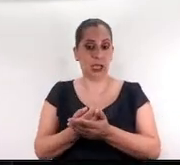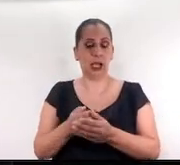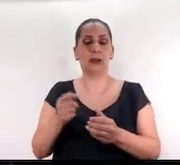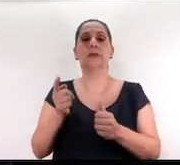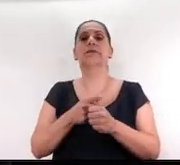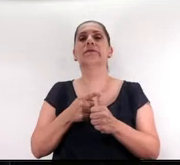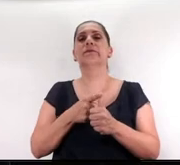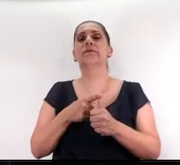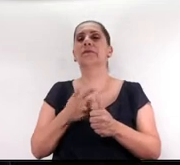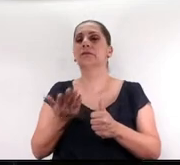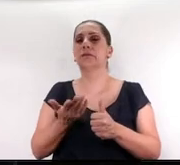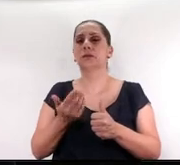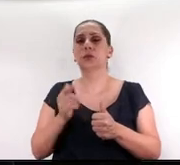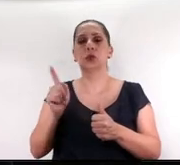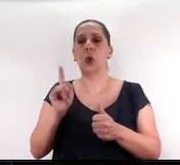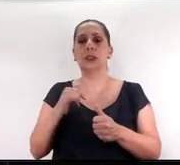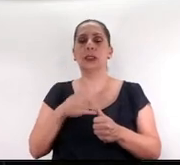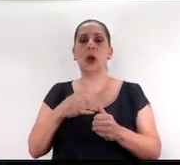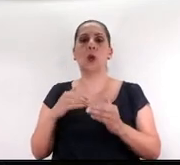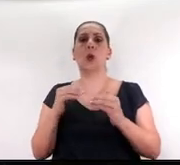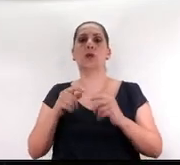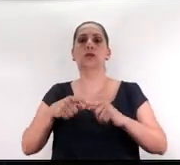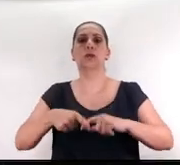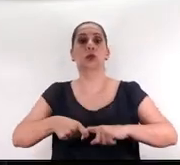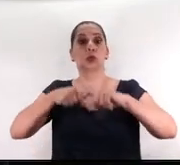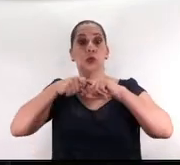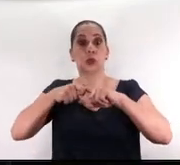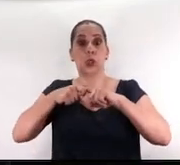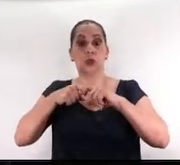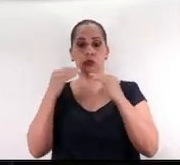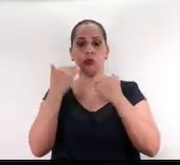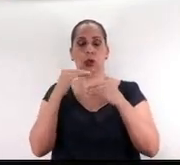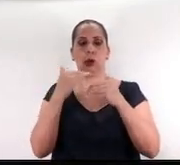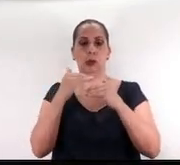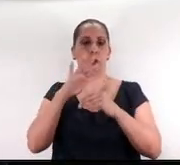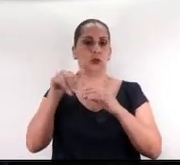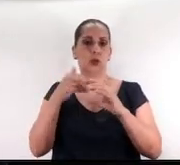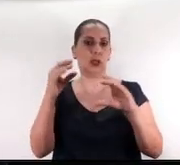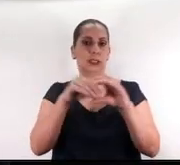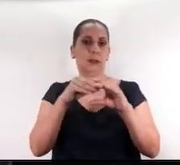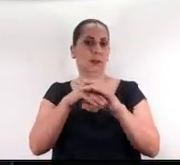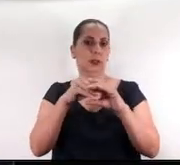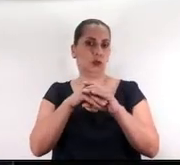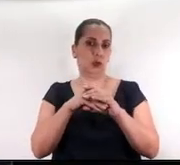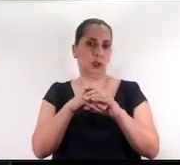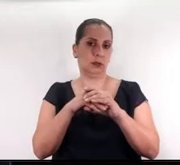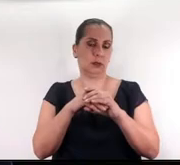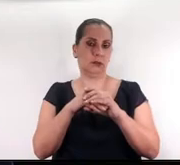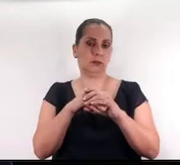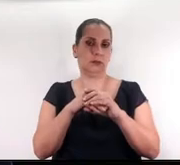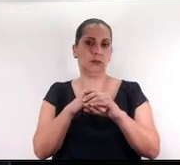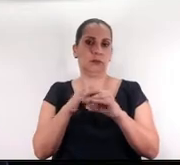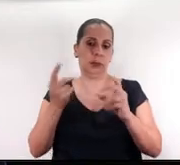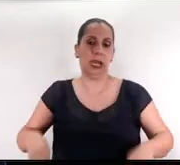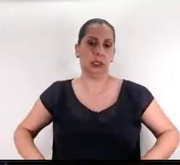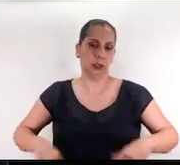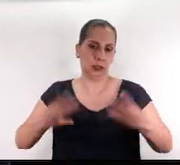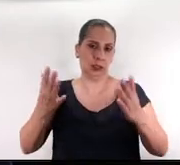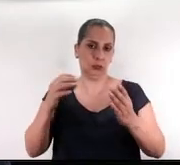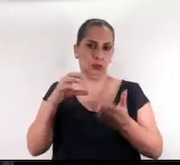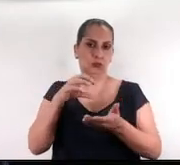no estaban sujetos a los límites las inversiones en capital, en gastos de